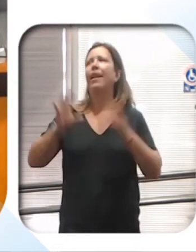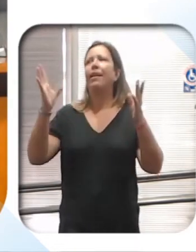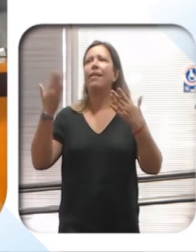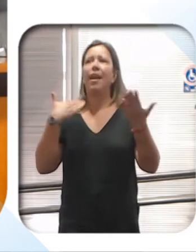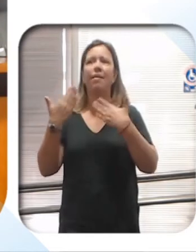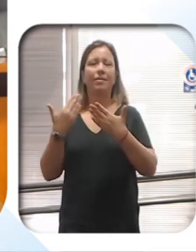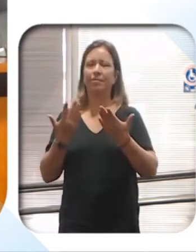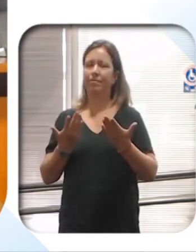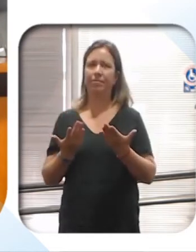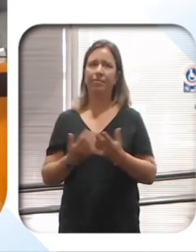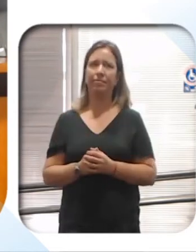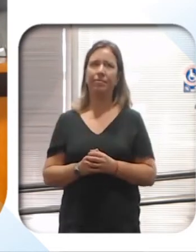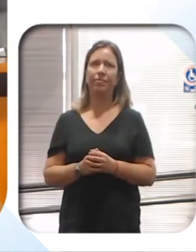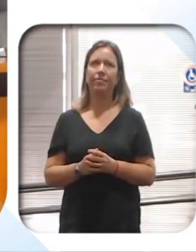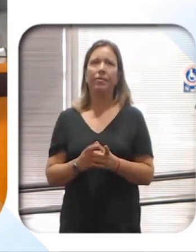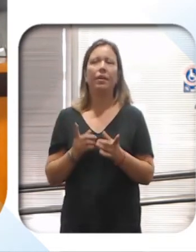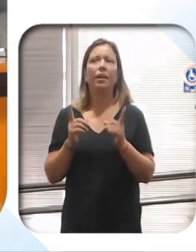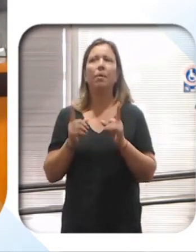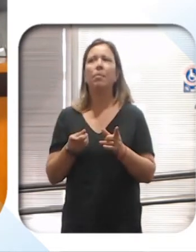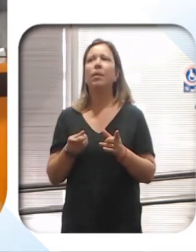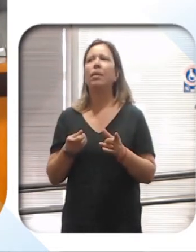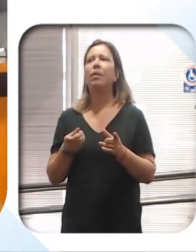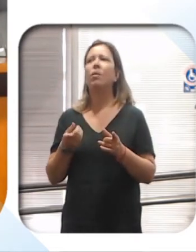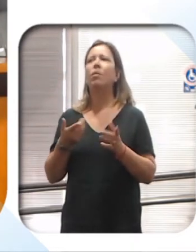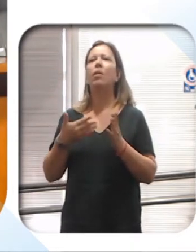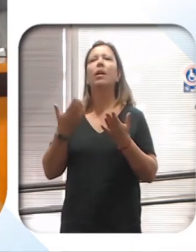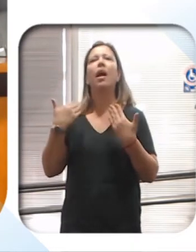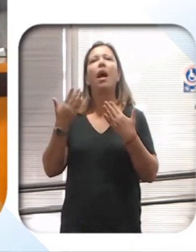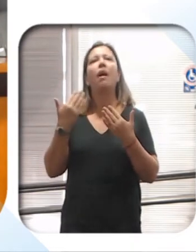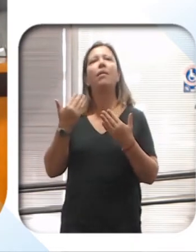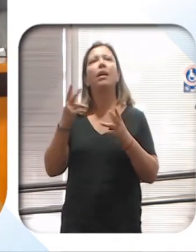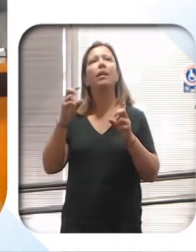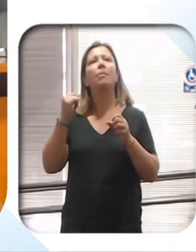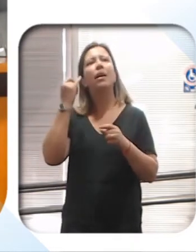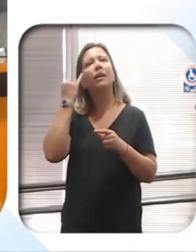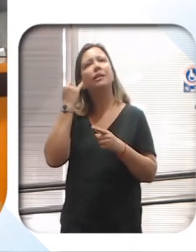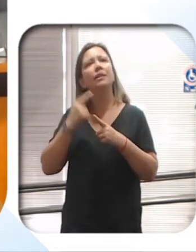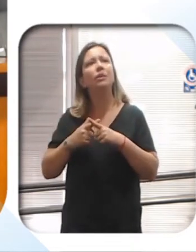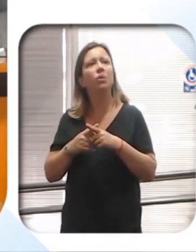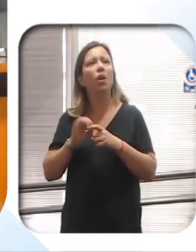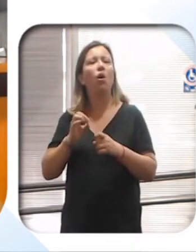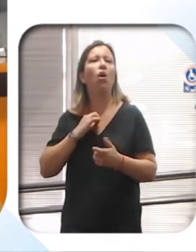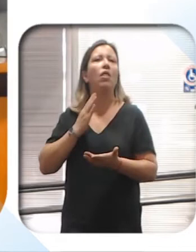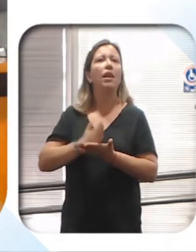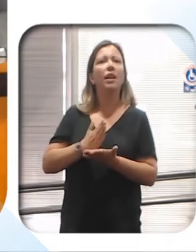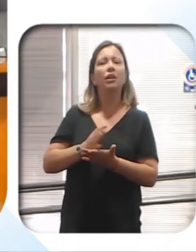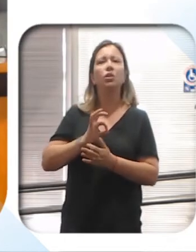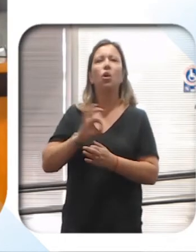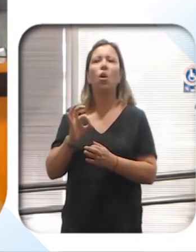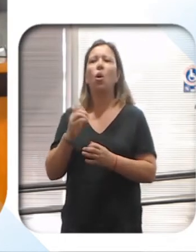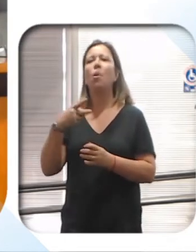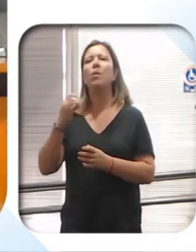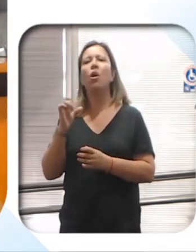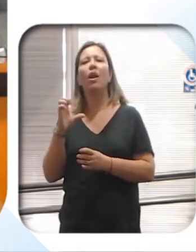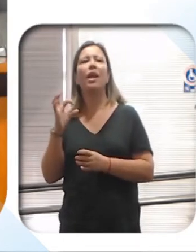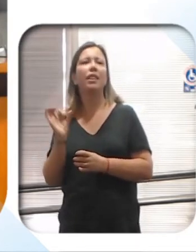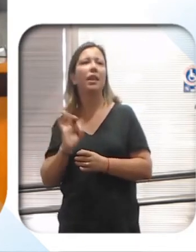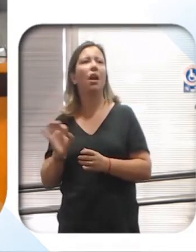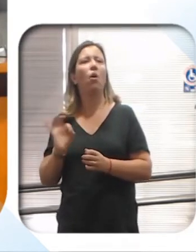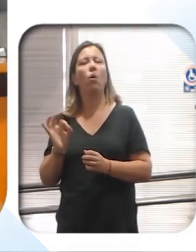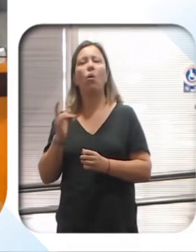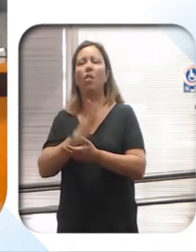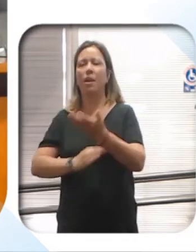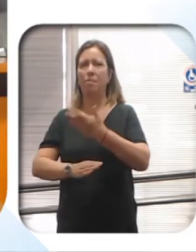y más cuando pensamos en la sexualidad vinculada a derechos, vinculada a bioética y vinculada a la